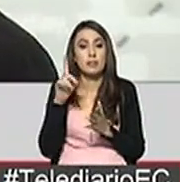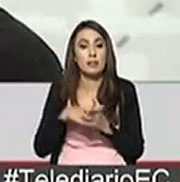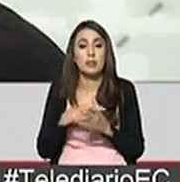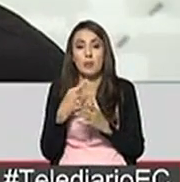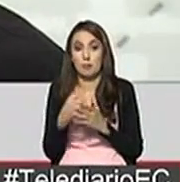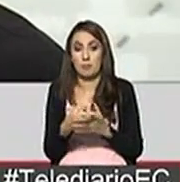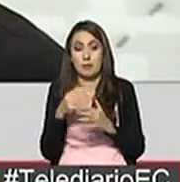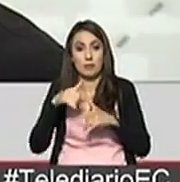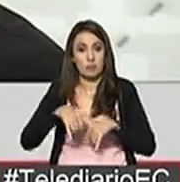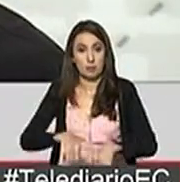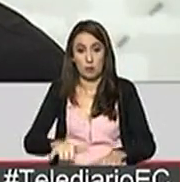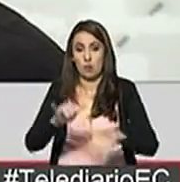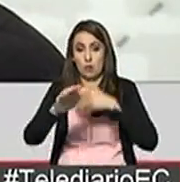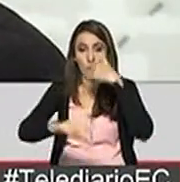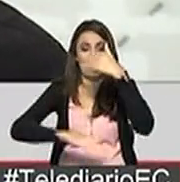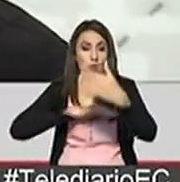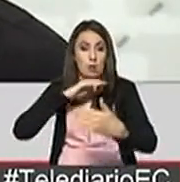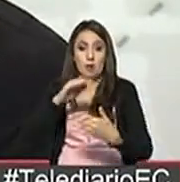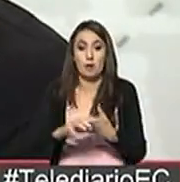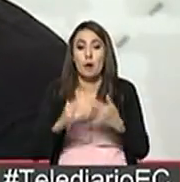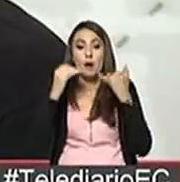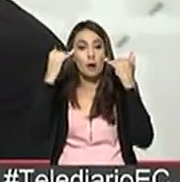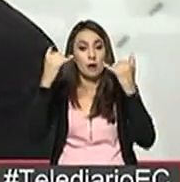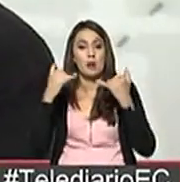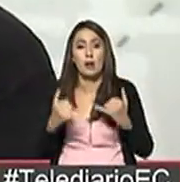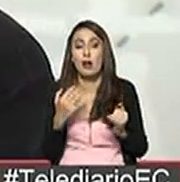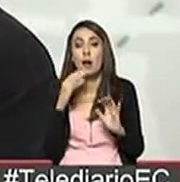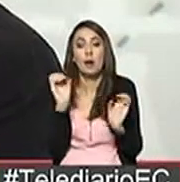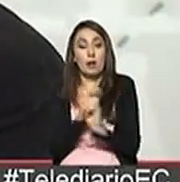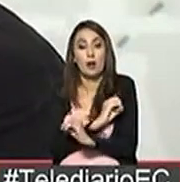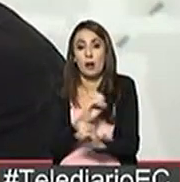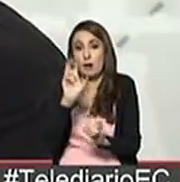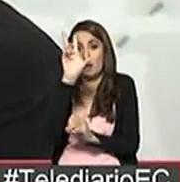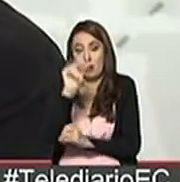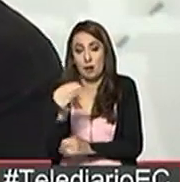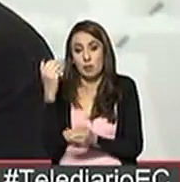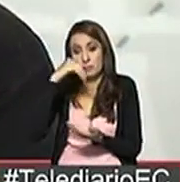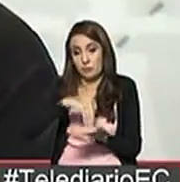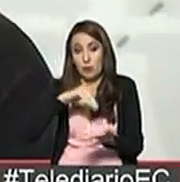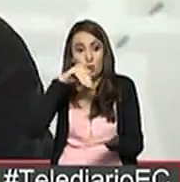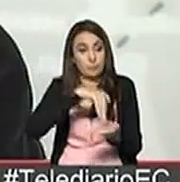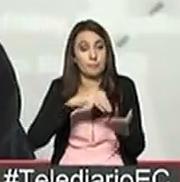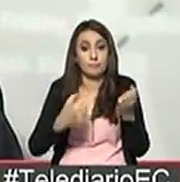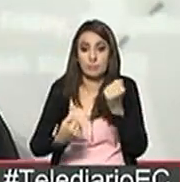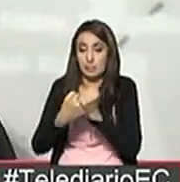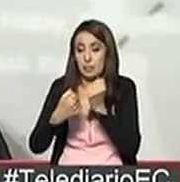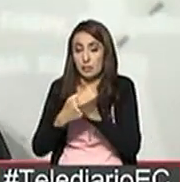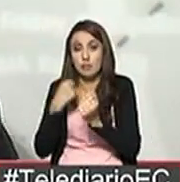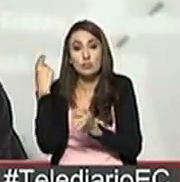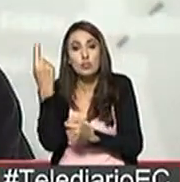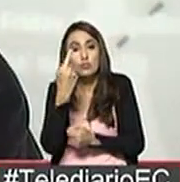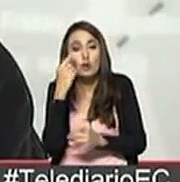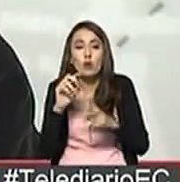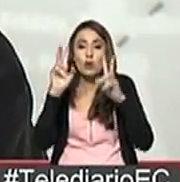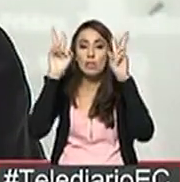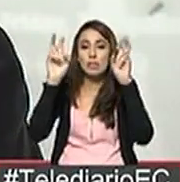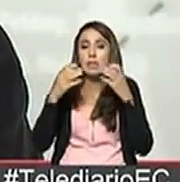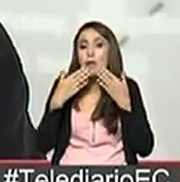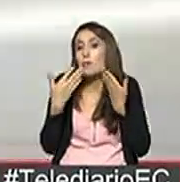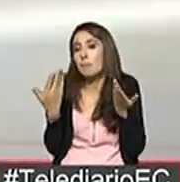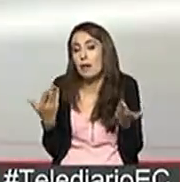pero luego conversando con la gente de Ban Ecuador nos dijeron no, pero mira, sabes que hemos dado esto, entonces a la final parece que era simplemente un tema